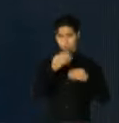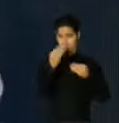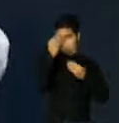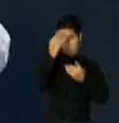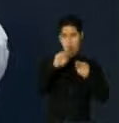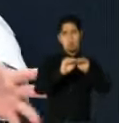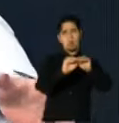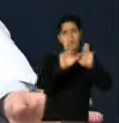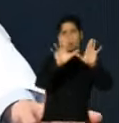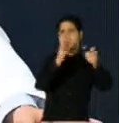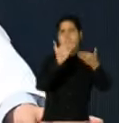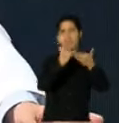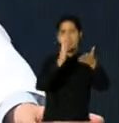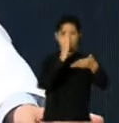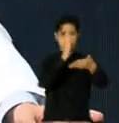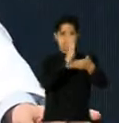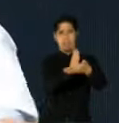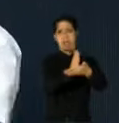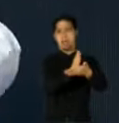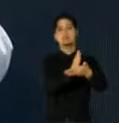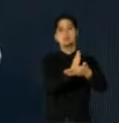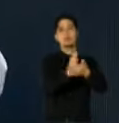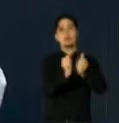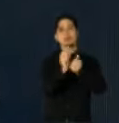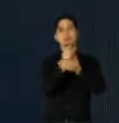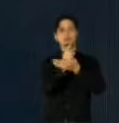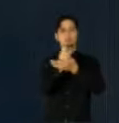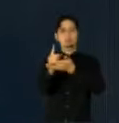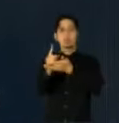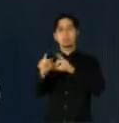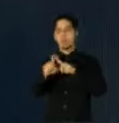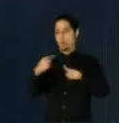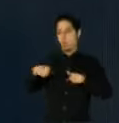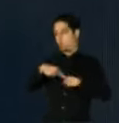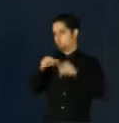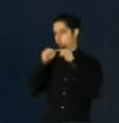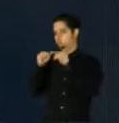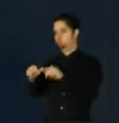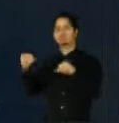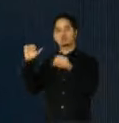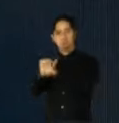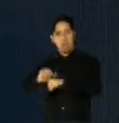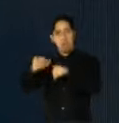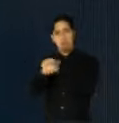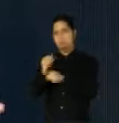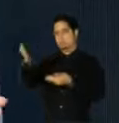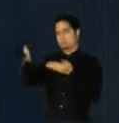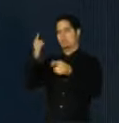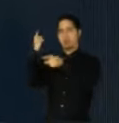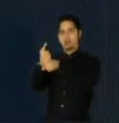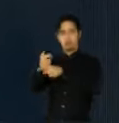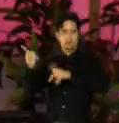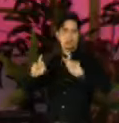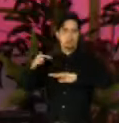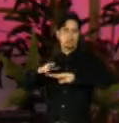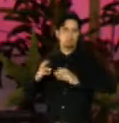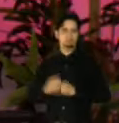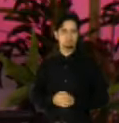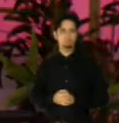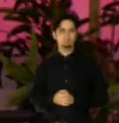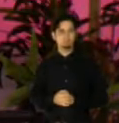tema y que se acabe ya con la Semana Santa, para que nos den la oportunidad de seguir sirviéndole al pueblo de Puerto Rico.